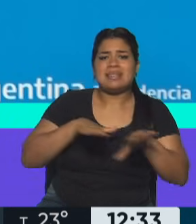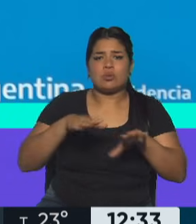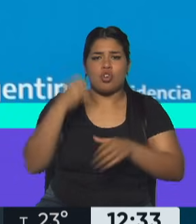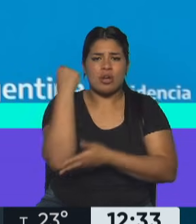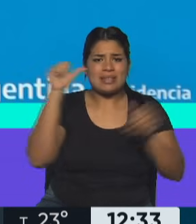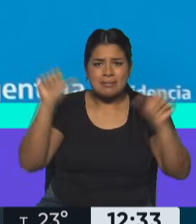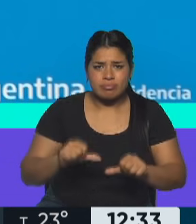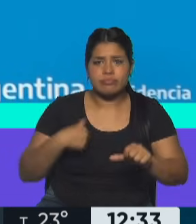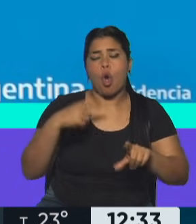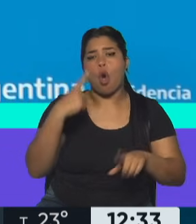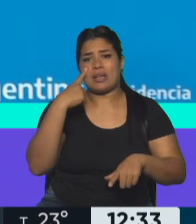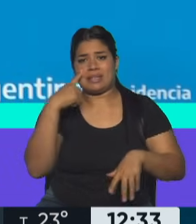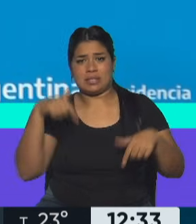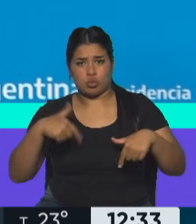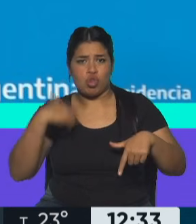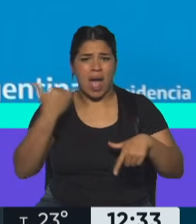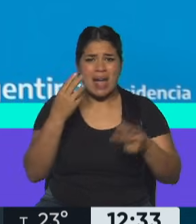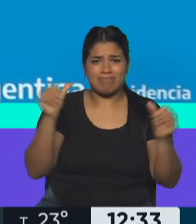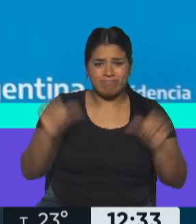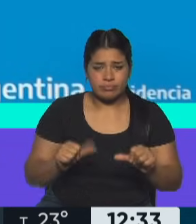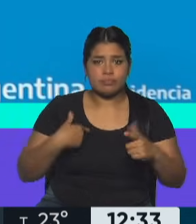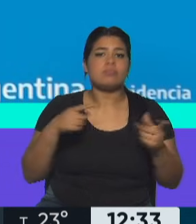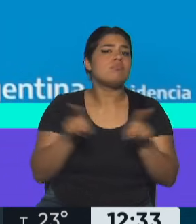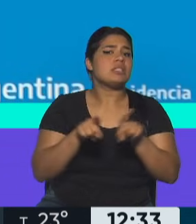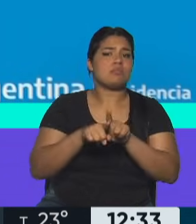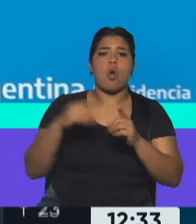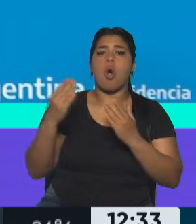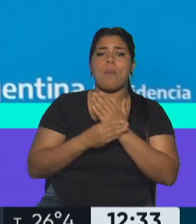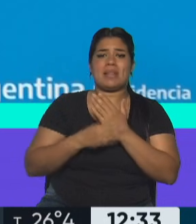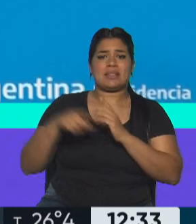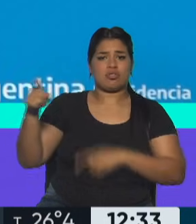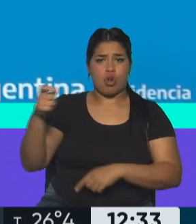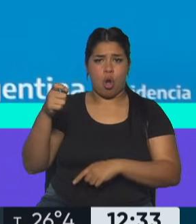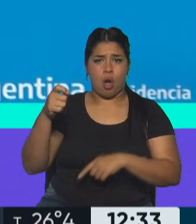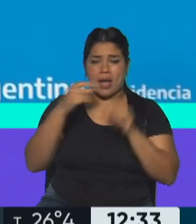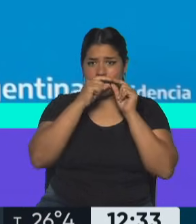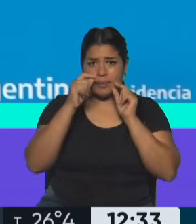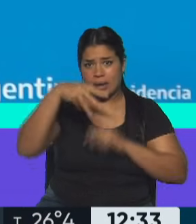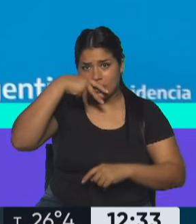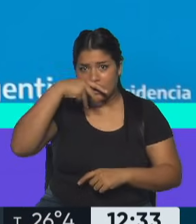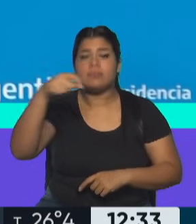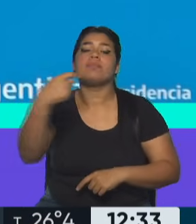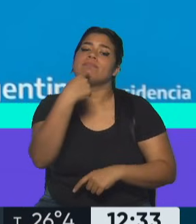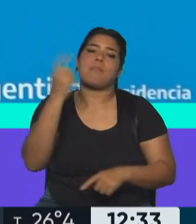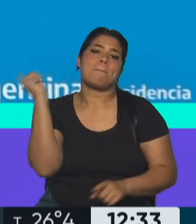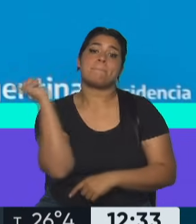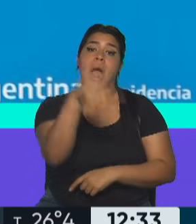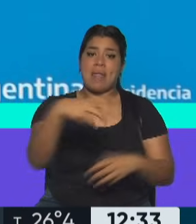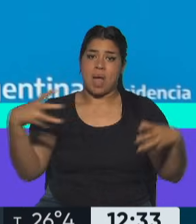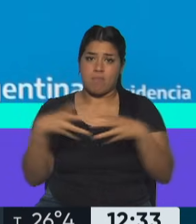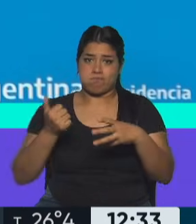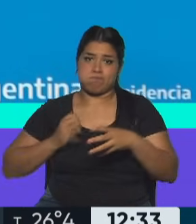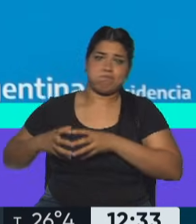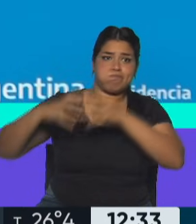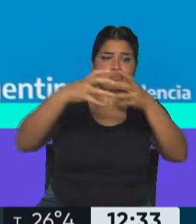pero sí el ministro Aníbal Fernández ayer mismo estaba enviando a tropas de gendarmería para que patrullen la zona